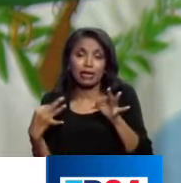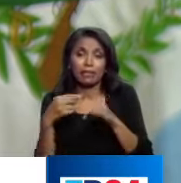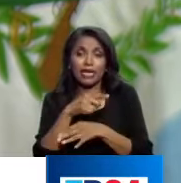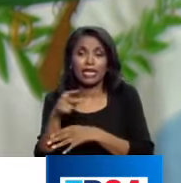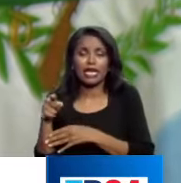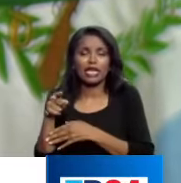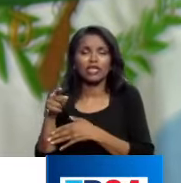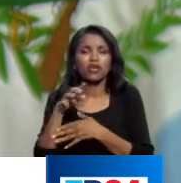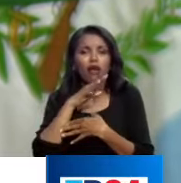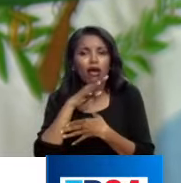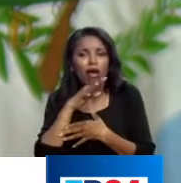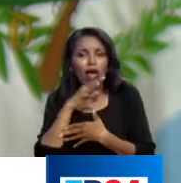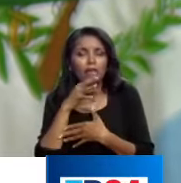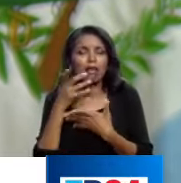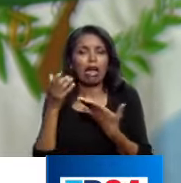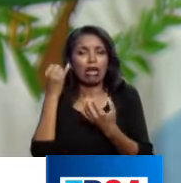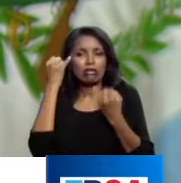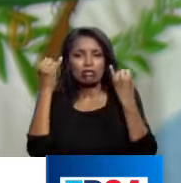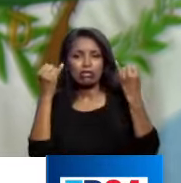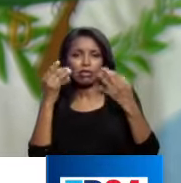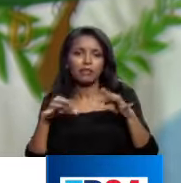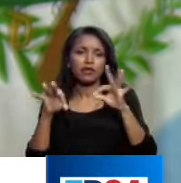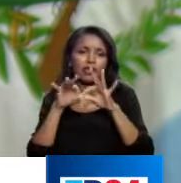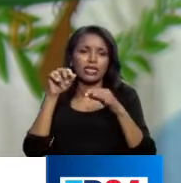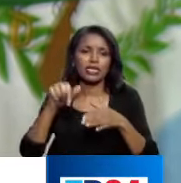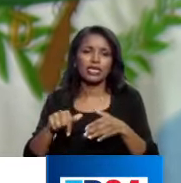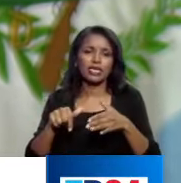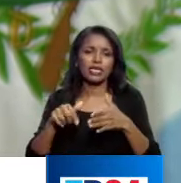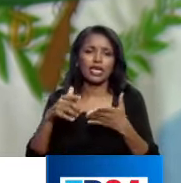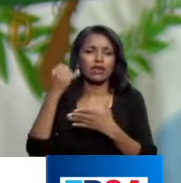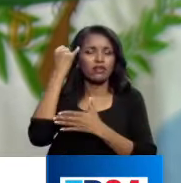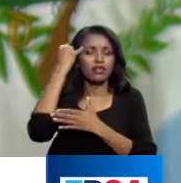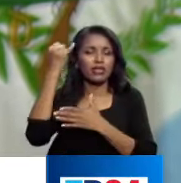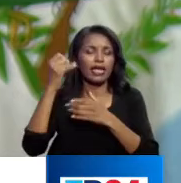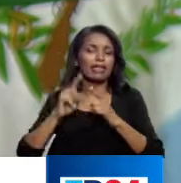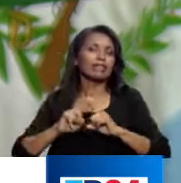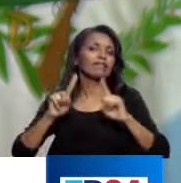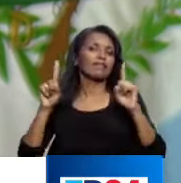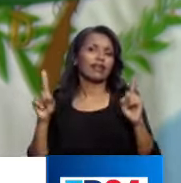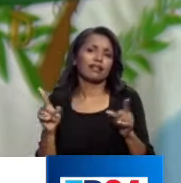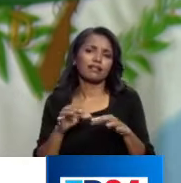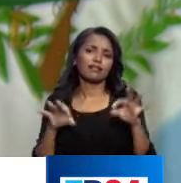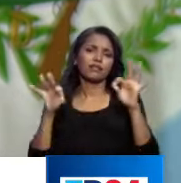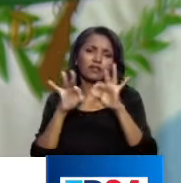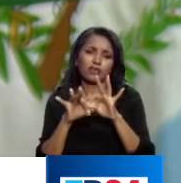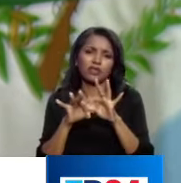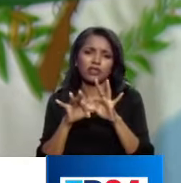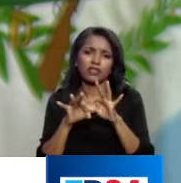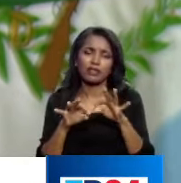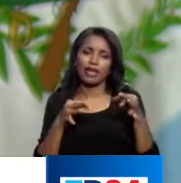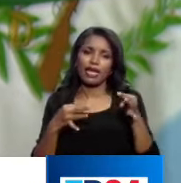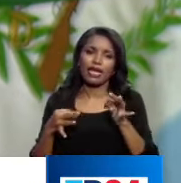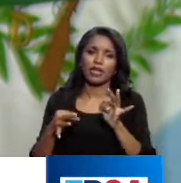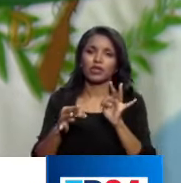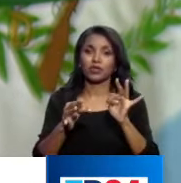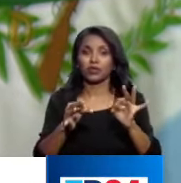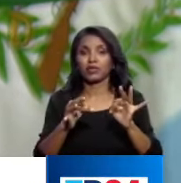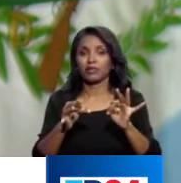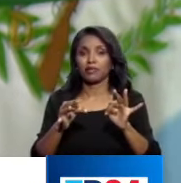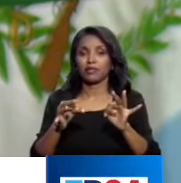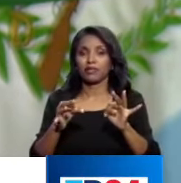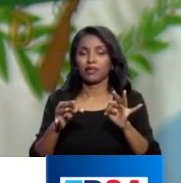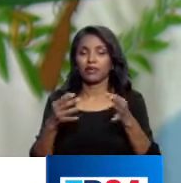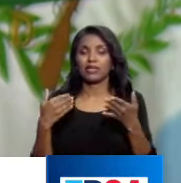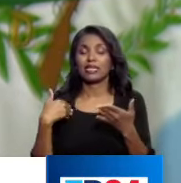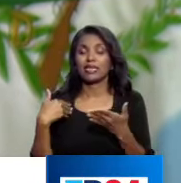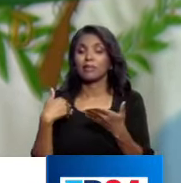que en este país tenemos que dar visión a una realización distinta. Fíjense el turismo, tenemos